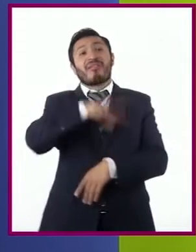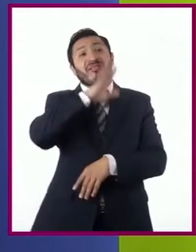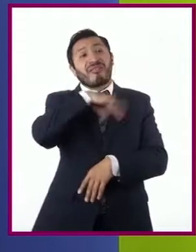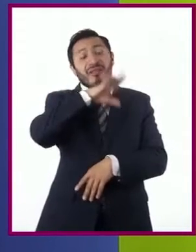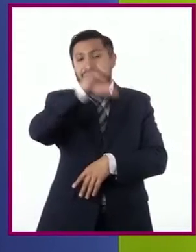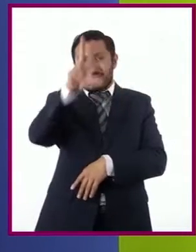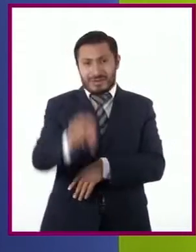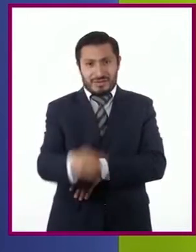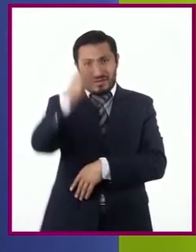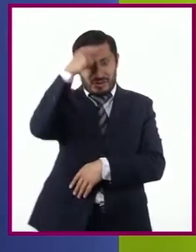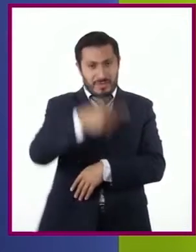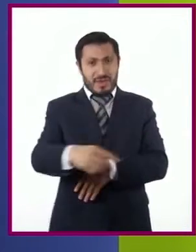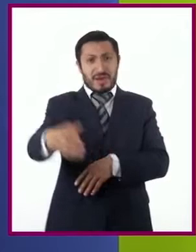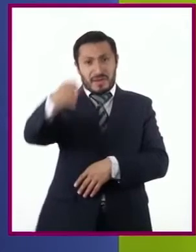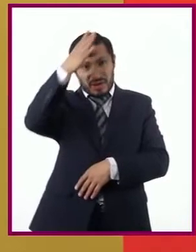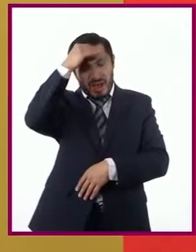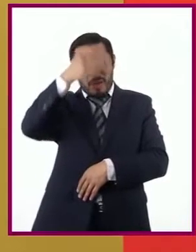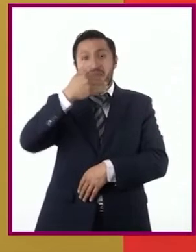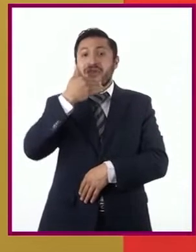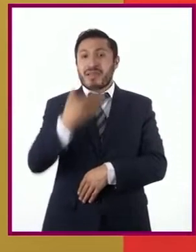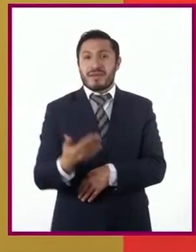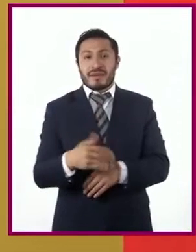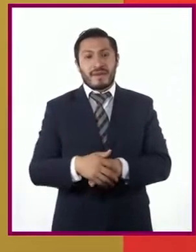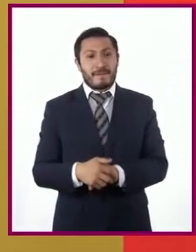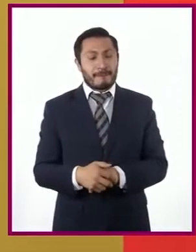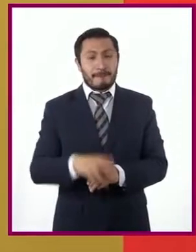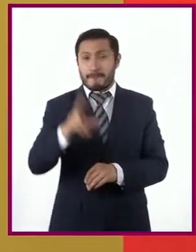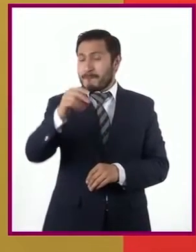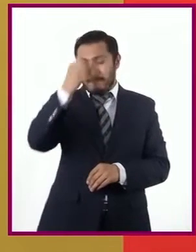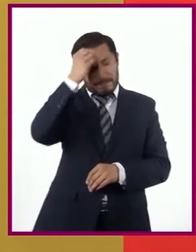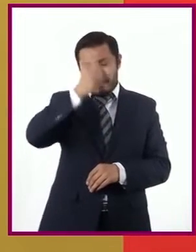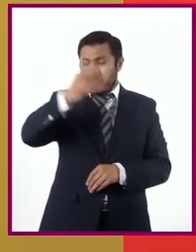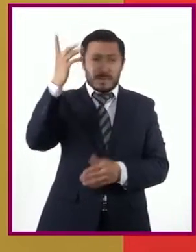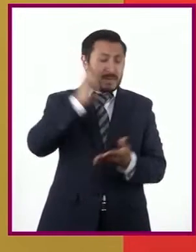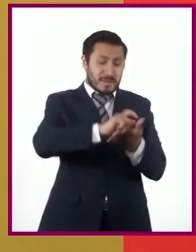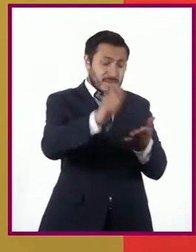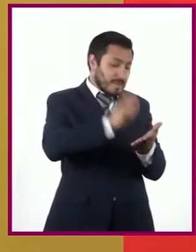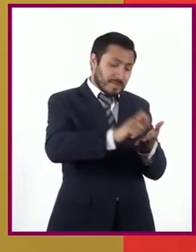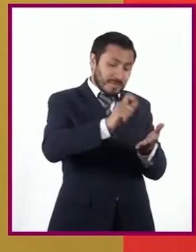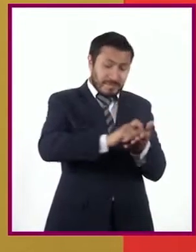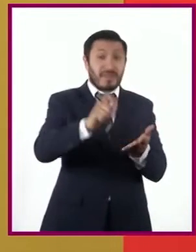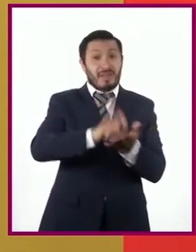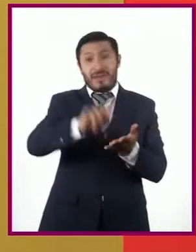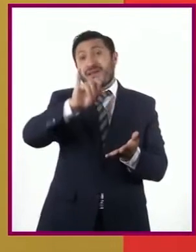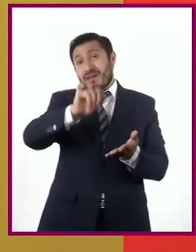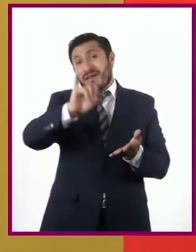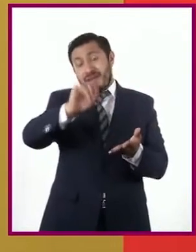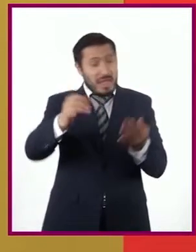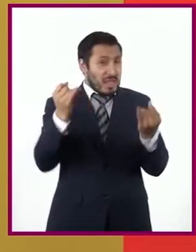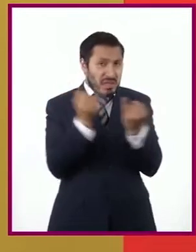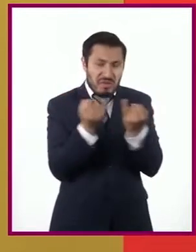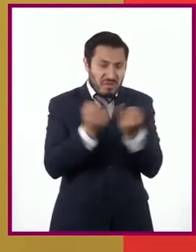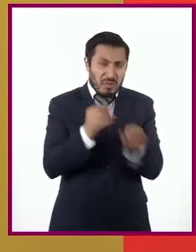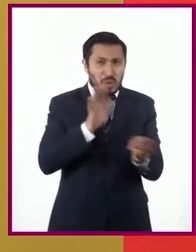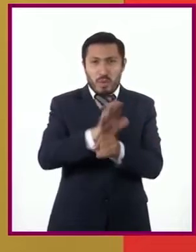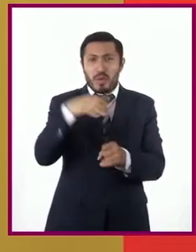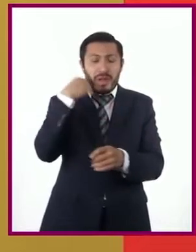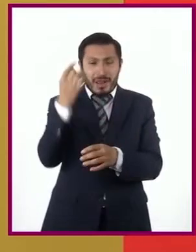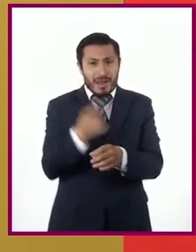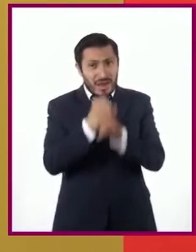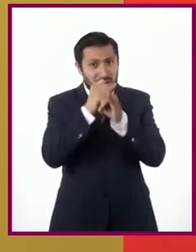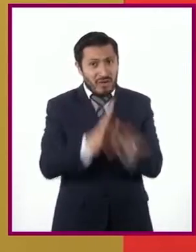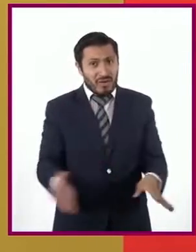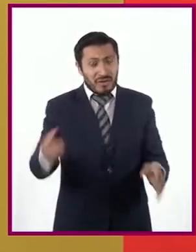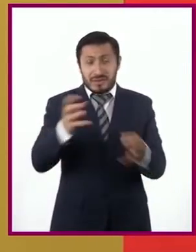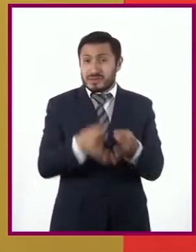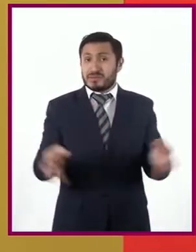que construyamos un buen aprendizaje. No olviden tomar nota de dudas o cualquier dato que consideren importante y que pueden